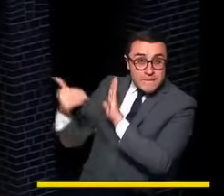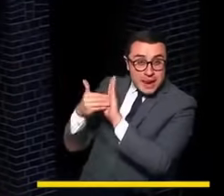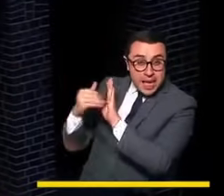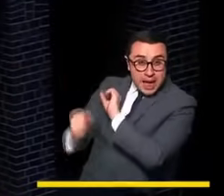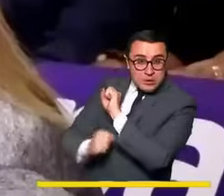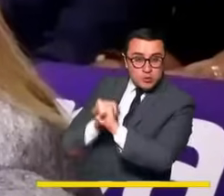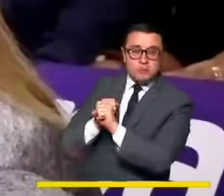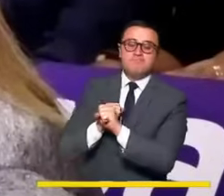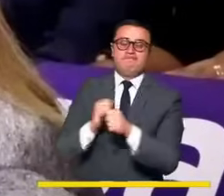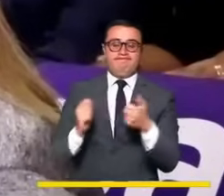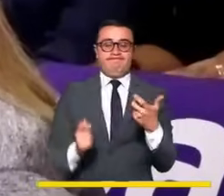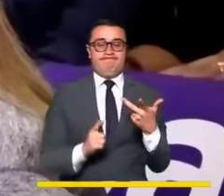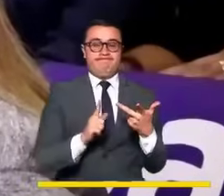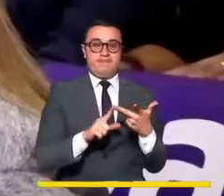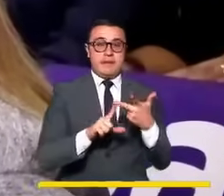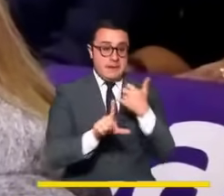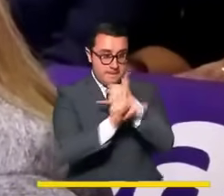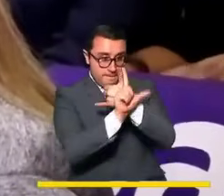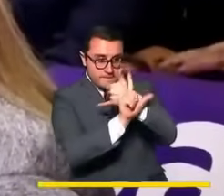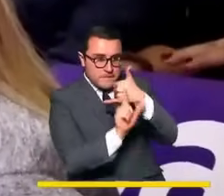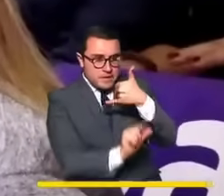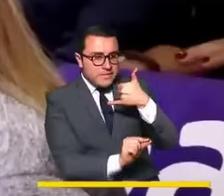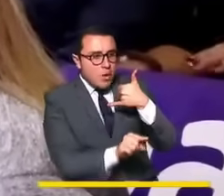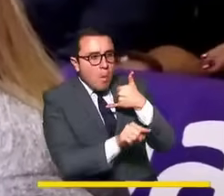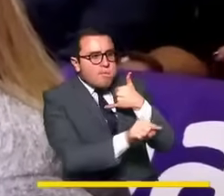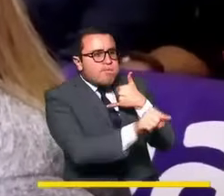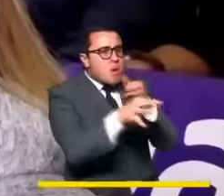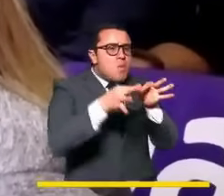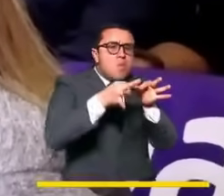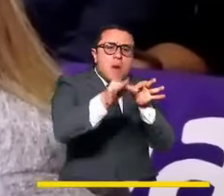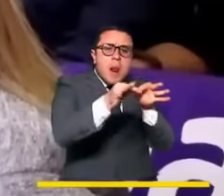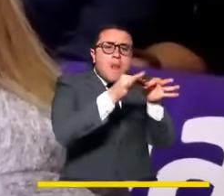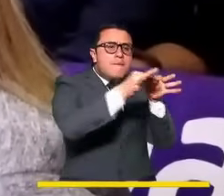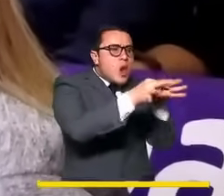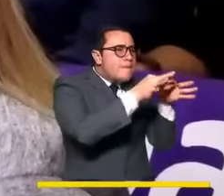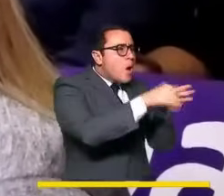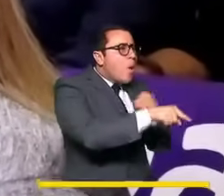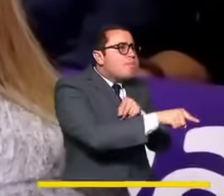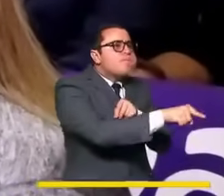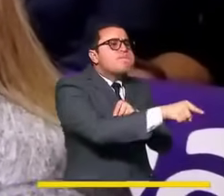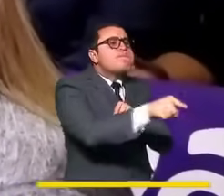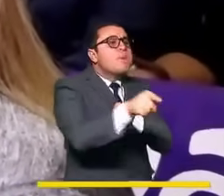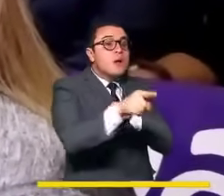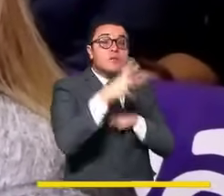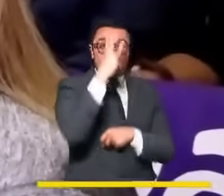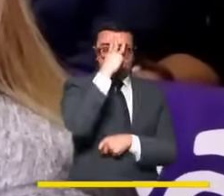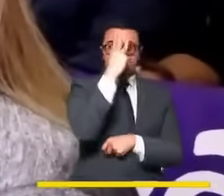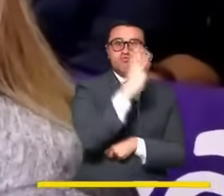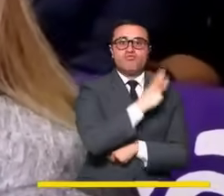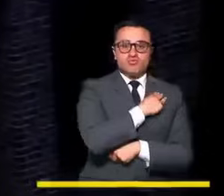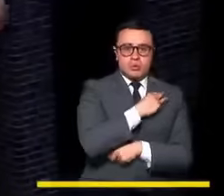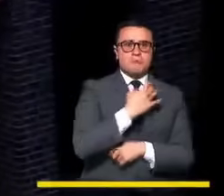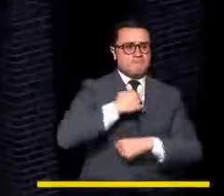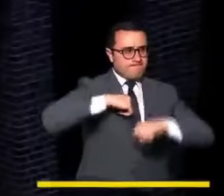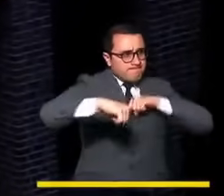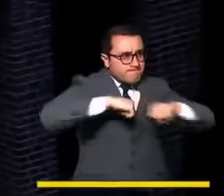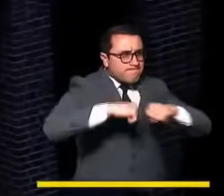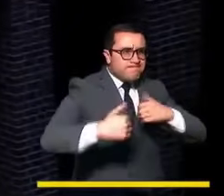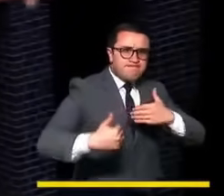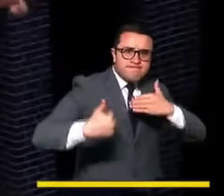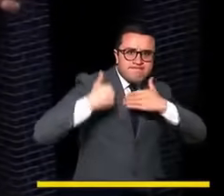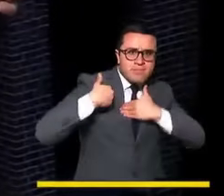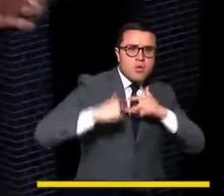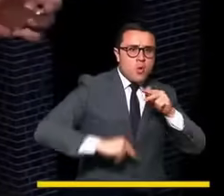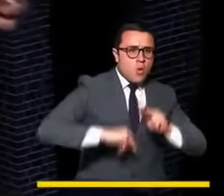pacífico, todos esos pueblitos, hoy el ejército está con la misión de construir